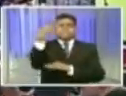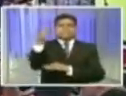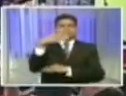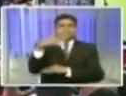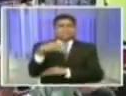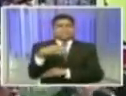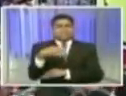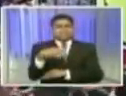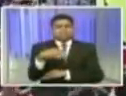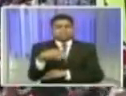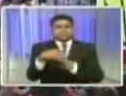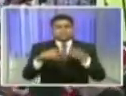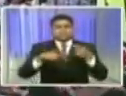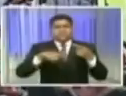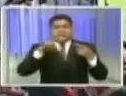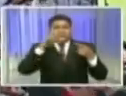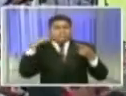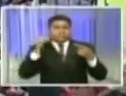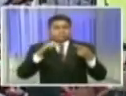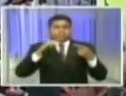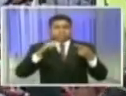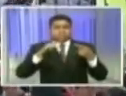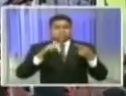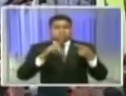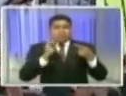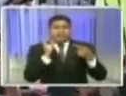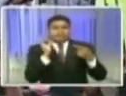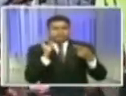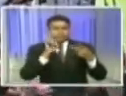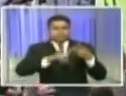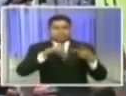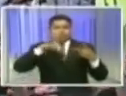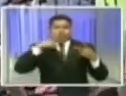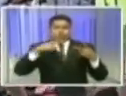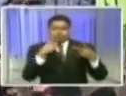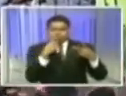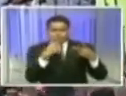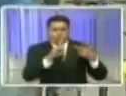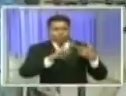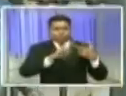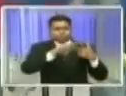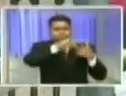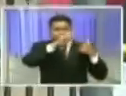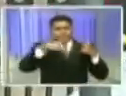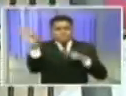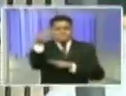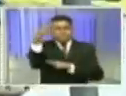amarilla, azul y roja de los ejércitos libertadores.